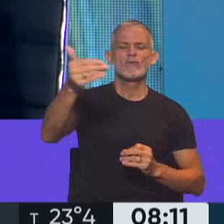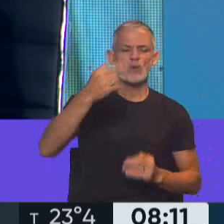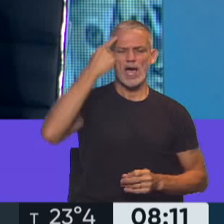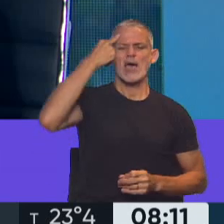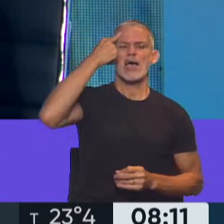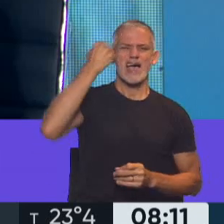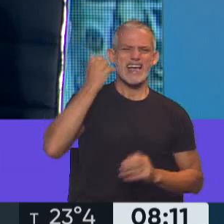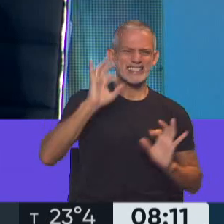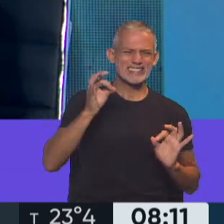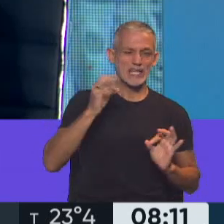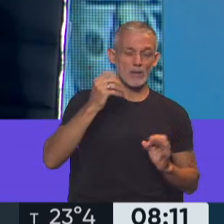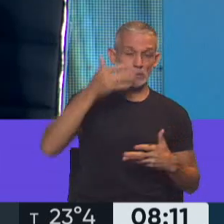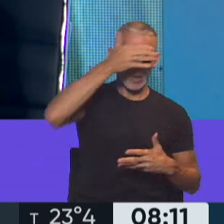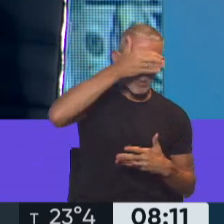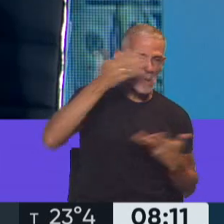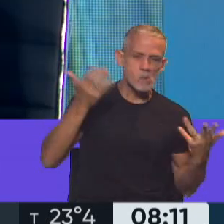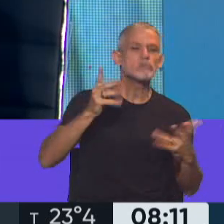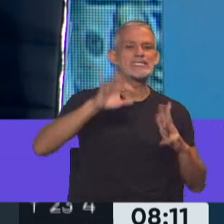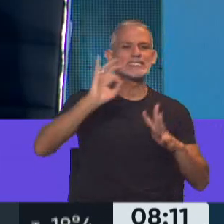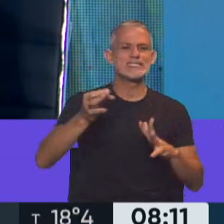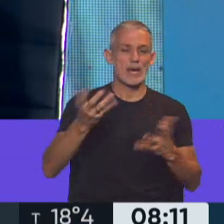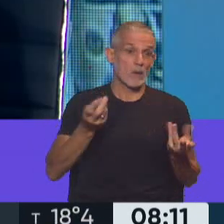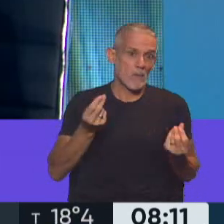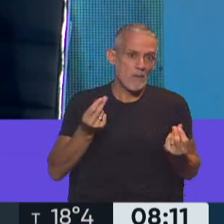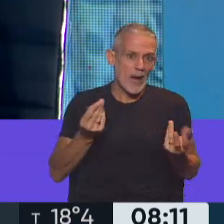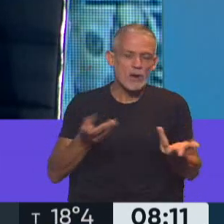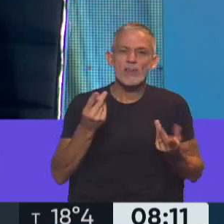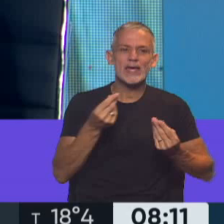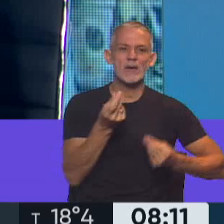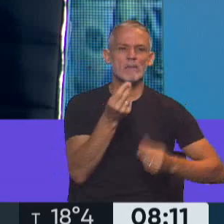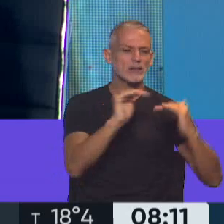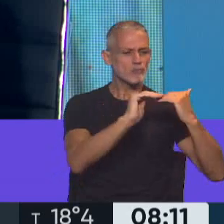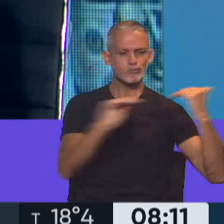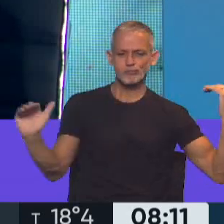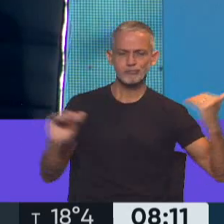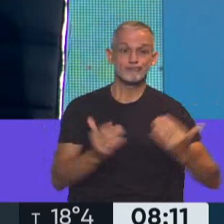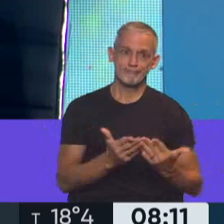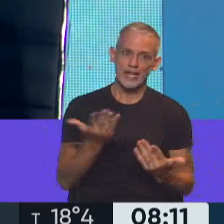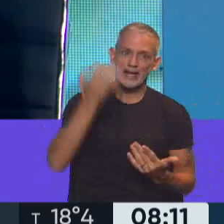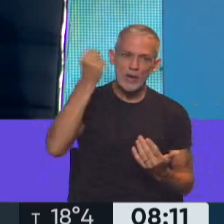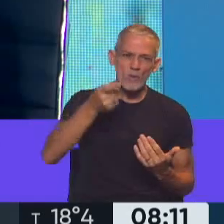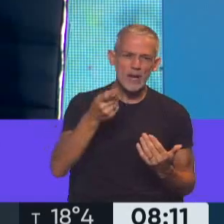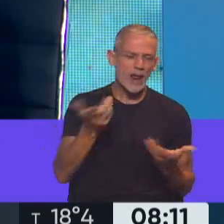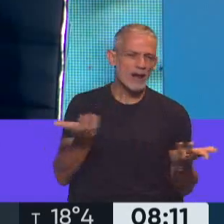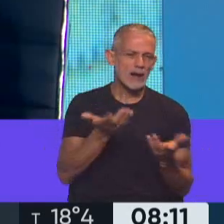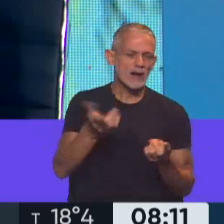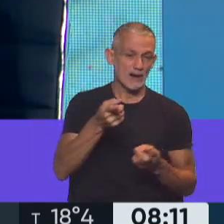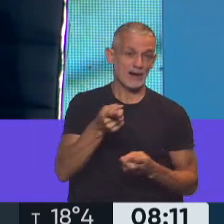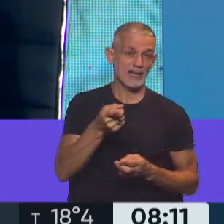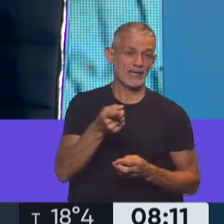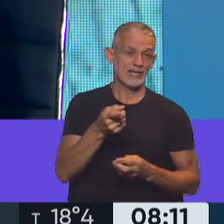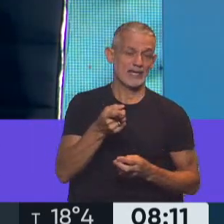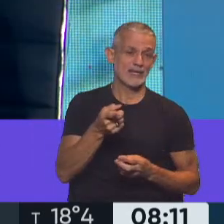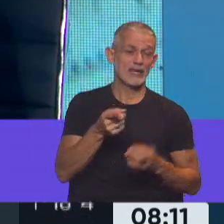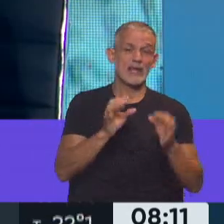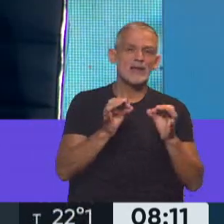creer, volver a tener ese valor, ¿no?, de la moneda. Me parece que recuperar el sentido justamente de